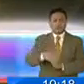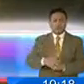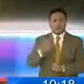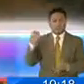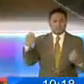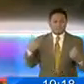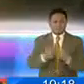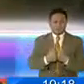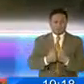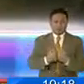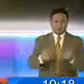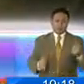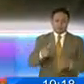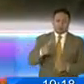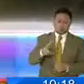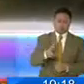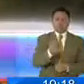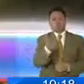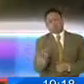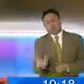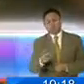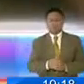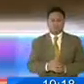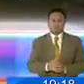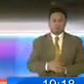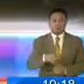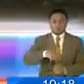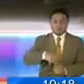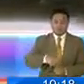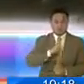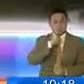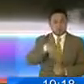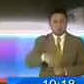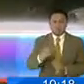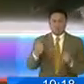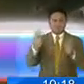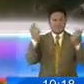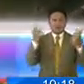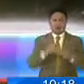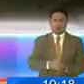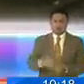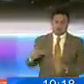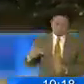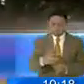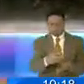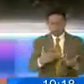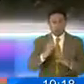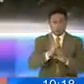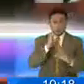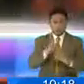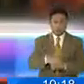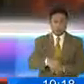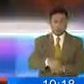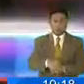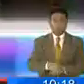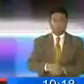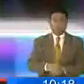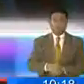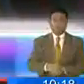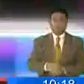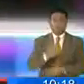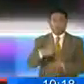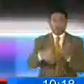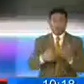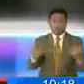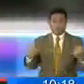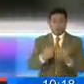carros. Más que todo aquí es una vía que corren mucho, muy transitada, suben buses, pasan todo. Tras el fuerte choque,